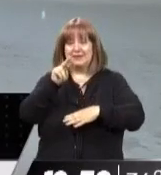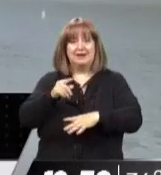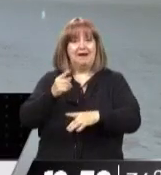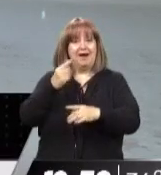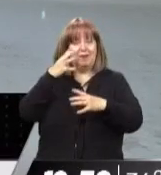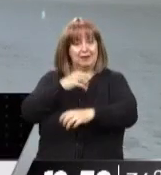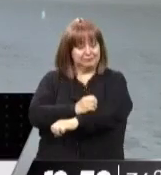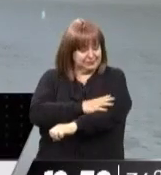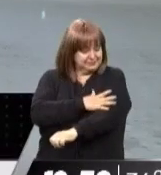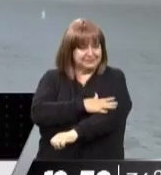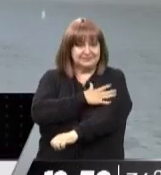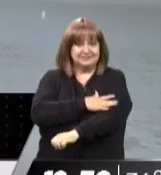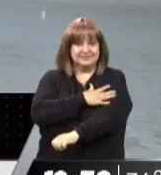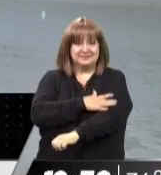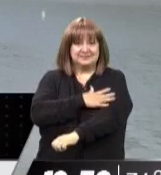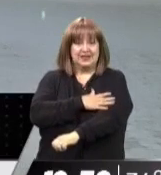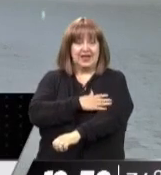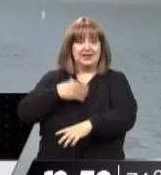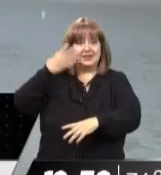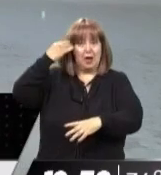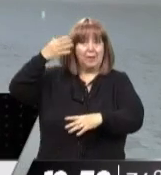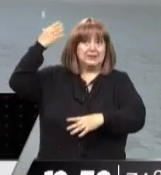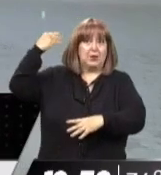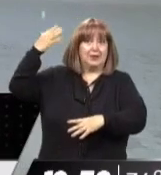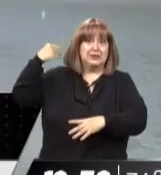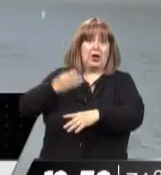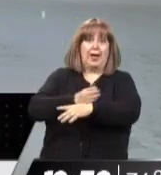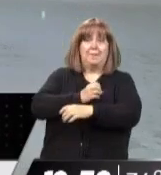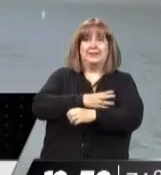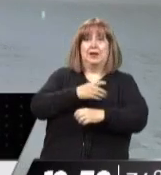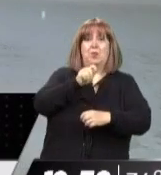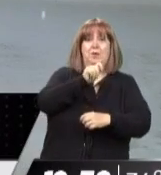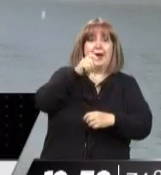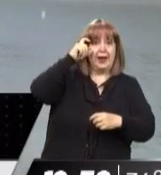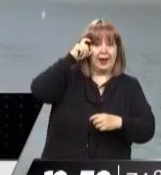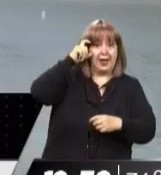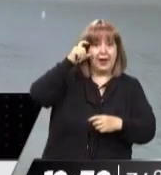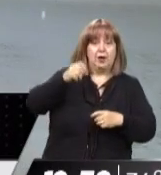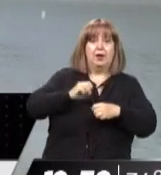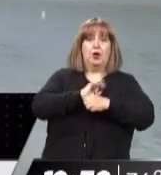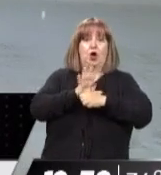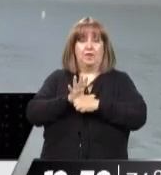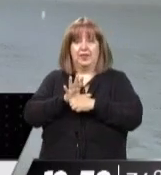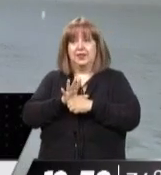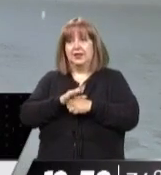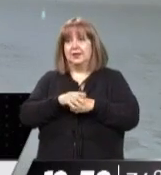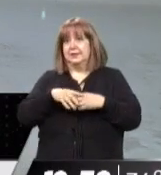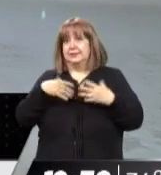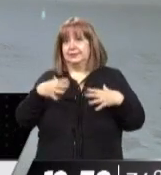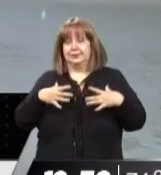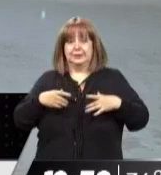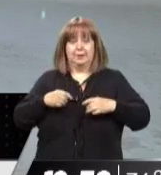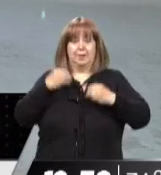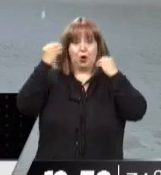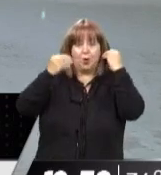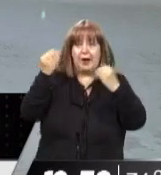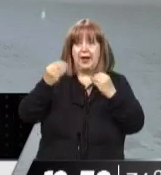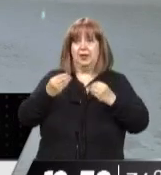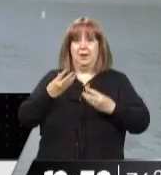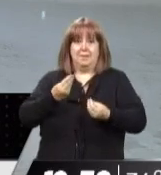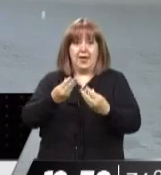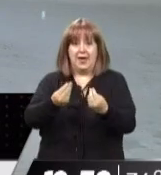erizar la piel. Sí, te hace olvidar todo lo que pasó porque arrancábamos enero con picos altos. altísimos de contagios de COVID.